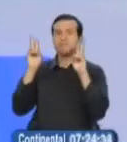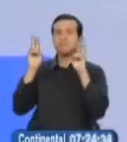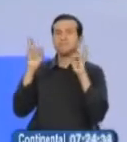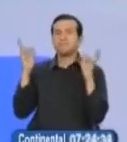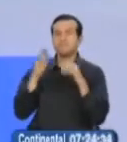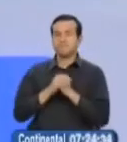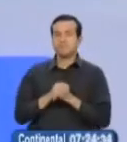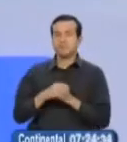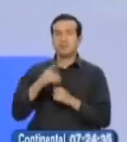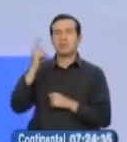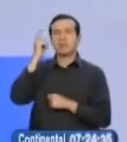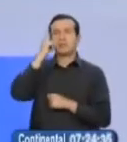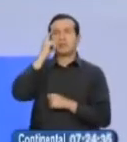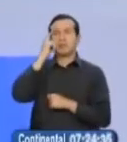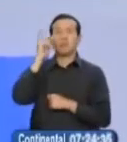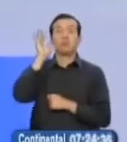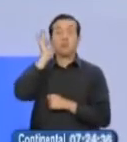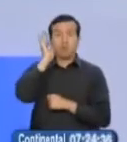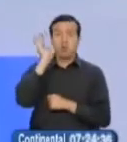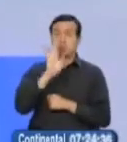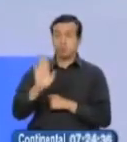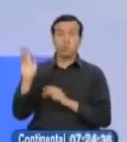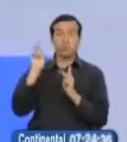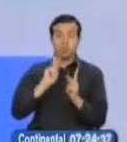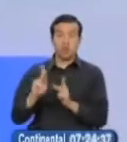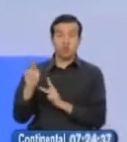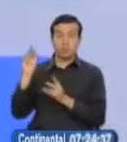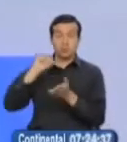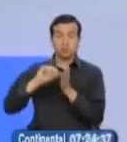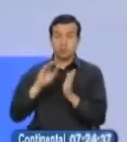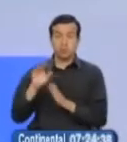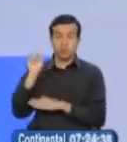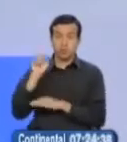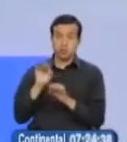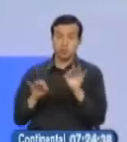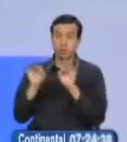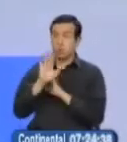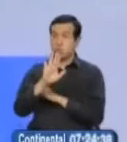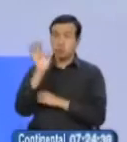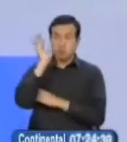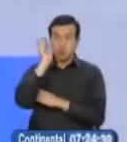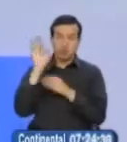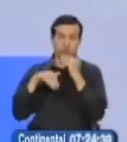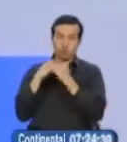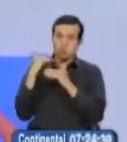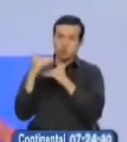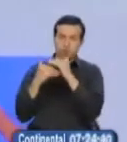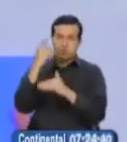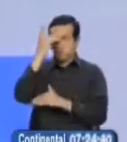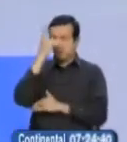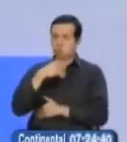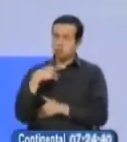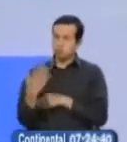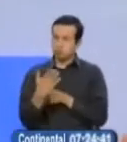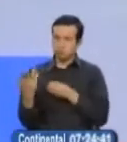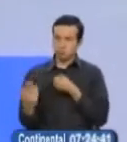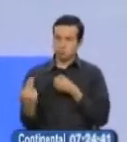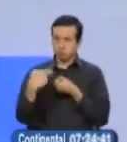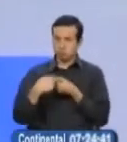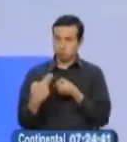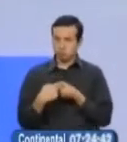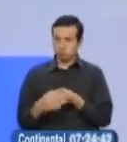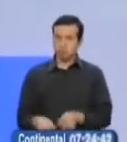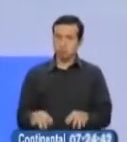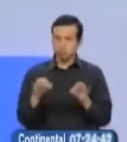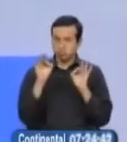como pensadoras y como planificadoras urbanas y la importancia de que las mujeres se incorporen en todos los procesos de toma de decisiones para lo que tiene que